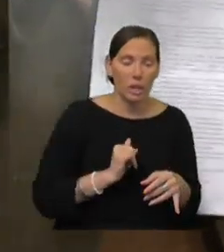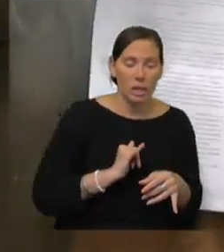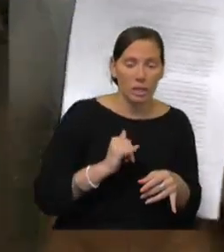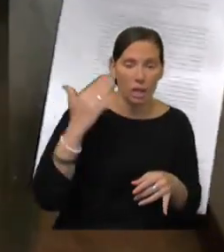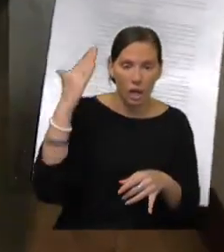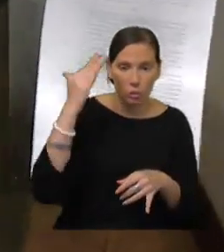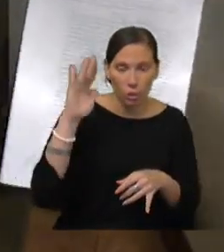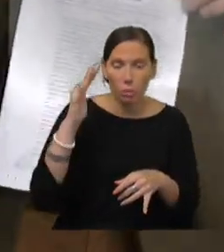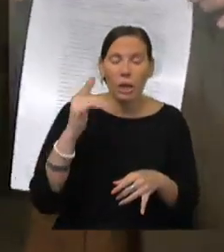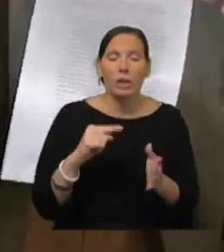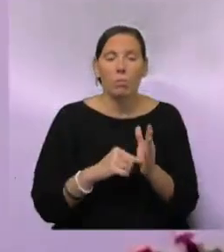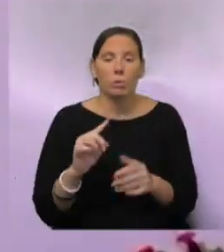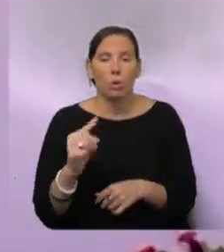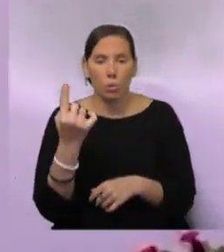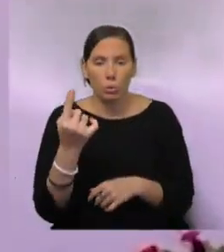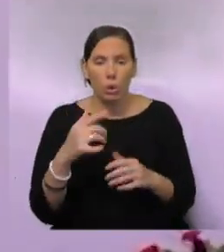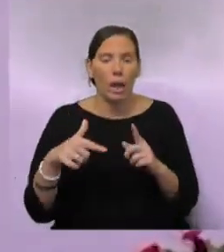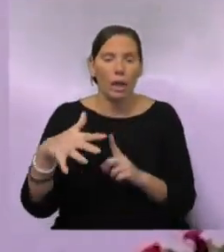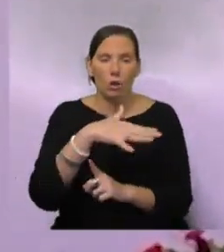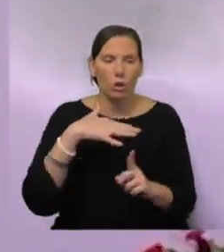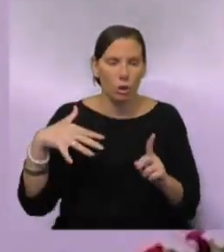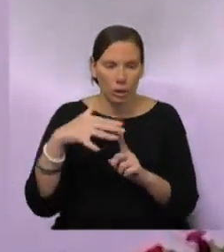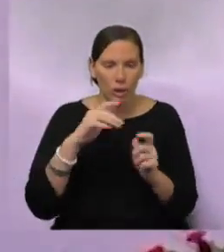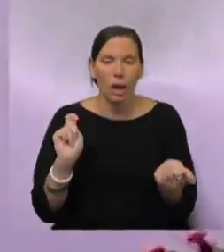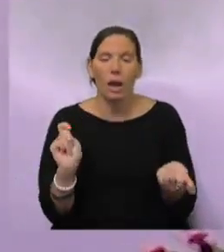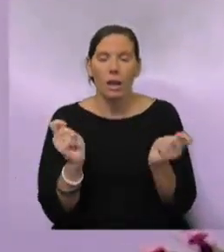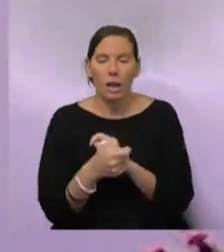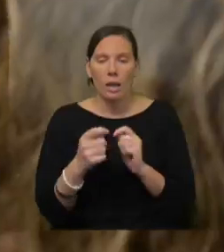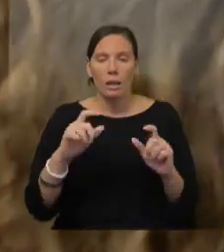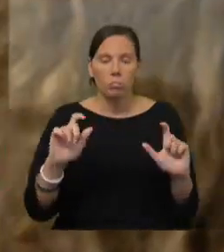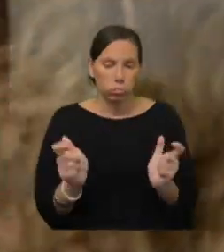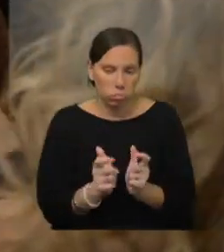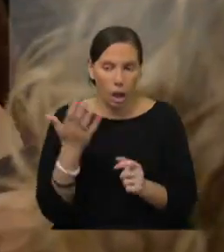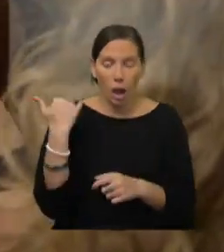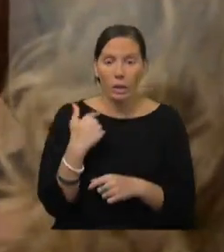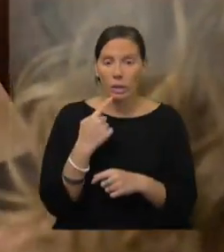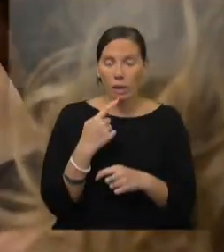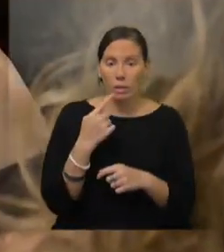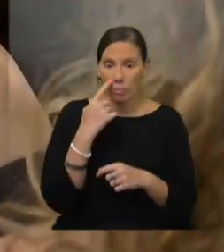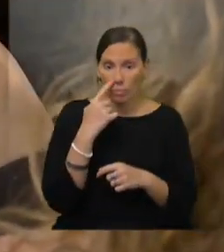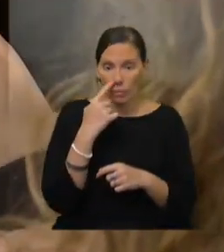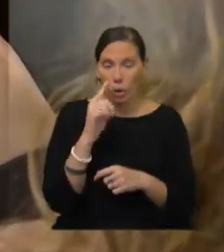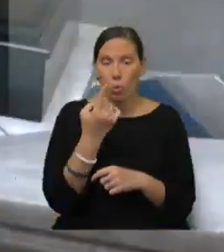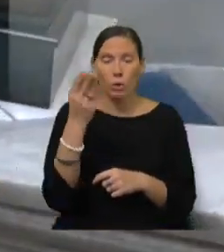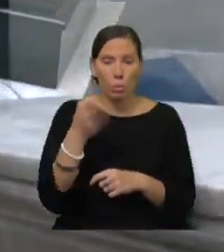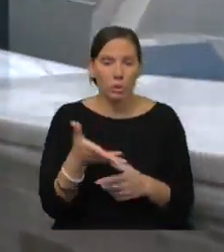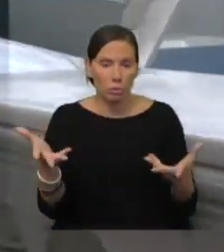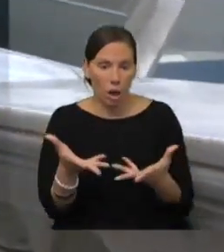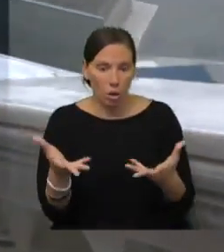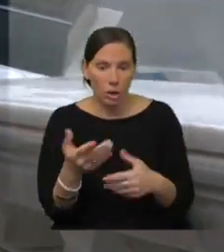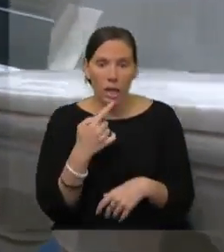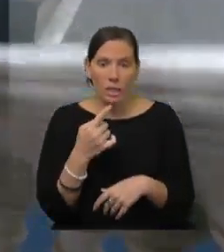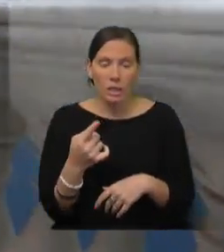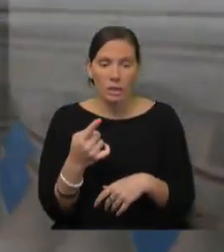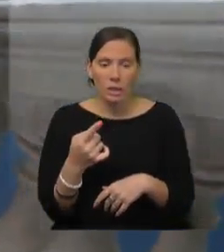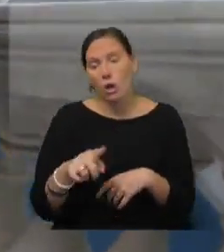suben un punto el partido ecologista radical intransigente decrece ya que antes medida específicamente 1% y ahora es mencionado en la